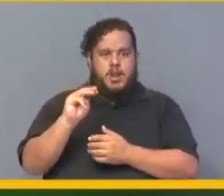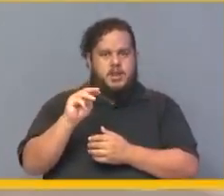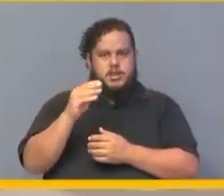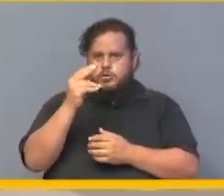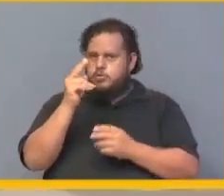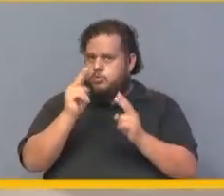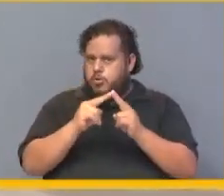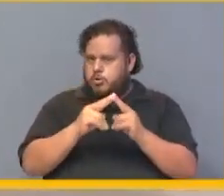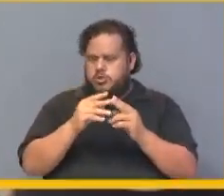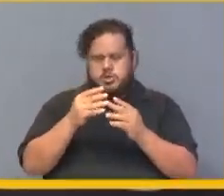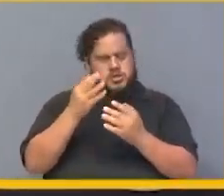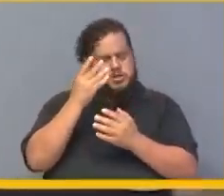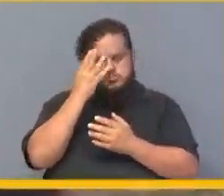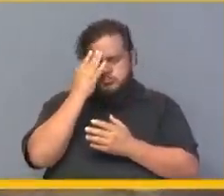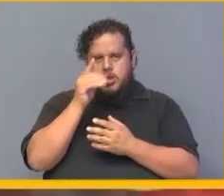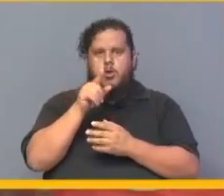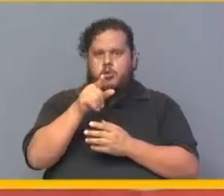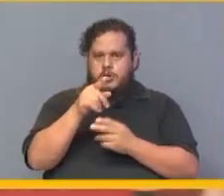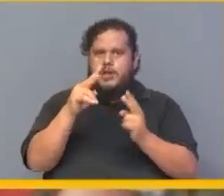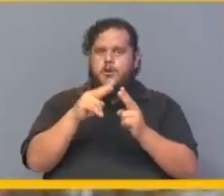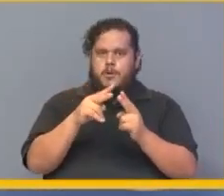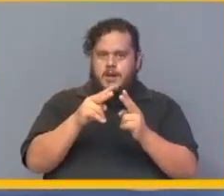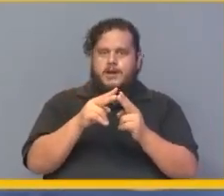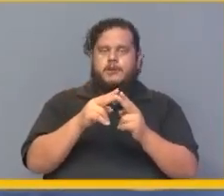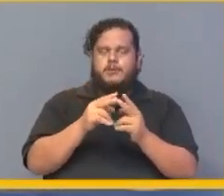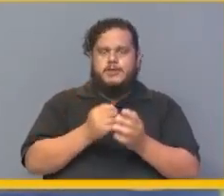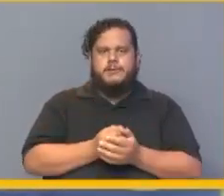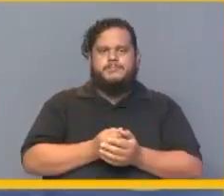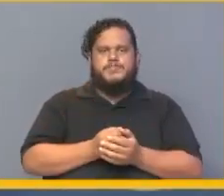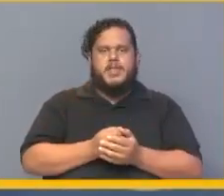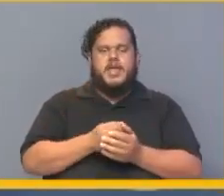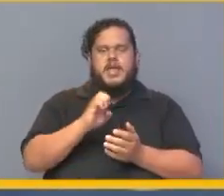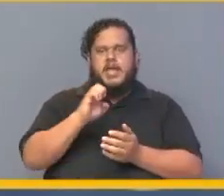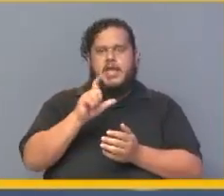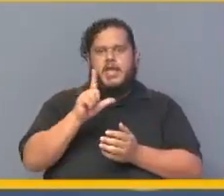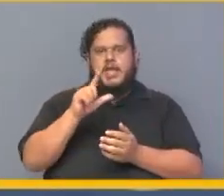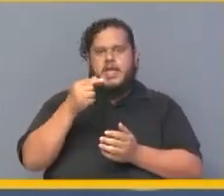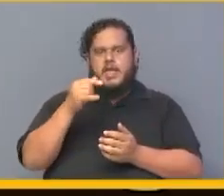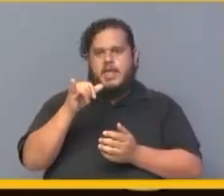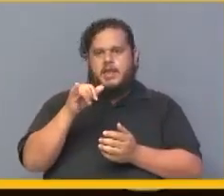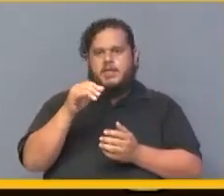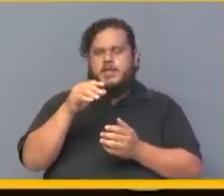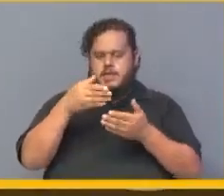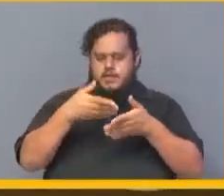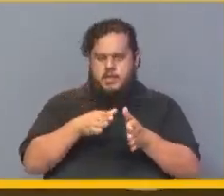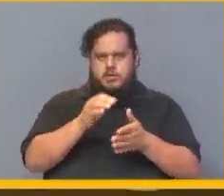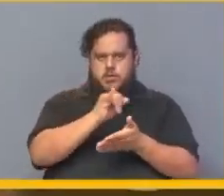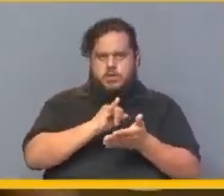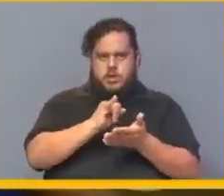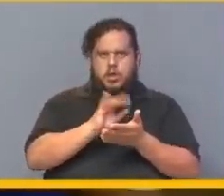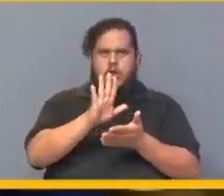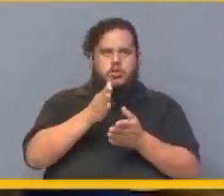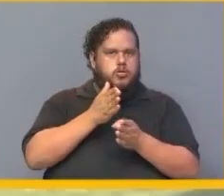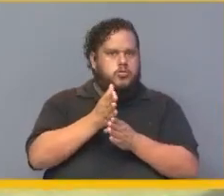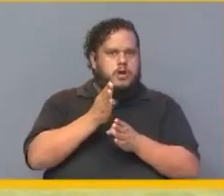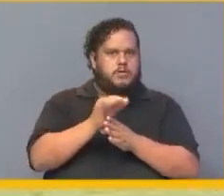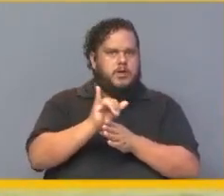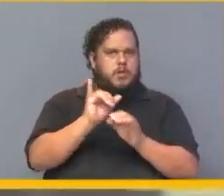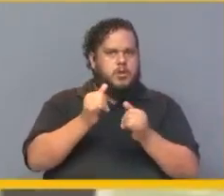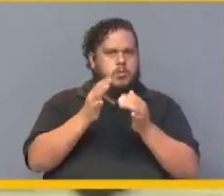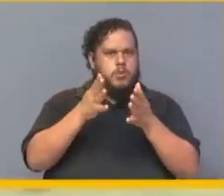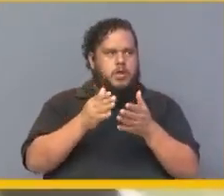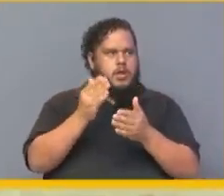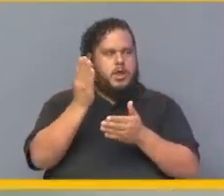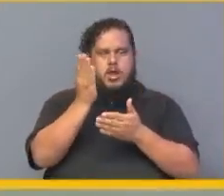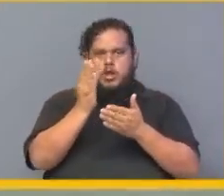preocupen, porque muy pronto lo van a conocer. Elgin nació en San José, y si bien su carrera como jugador nunca llegó a